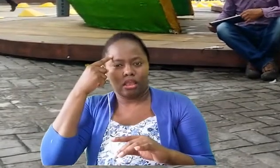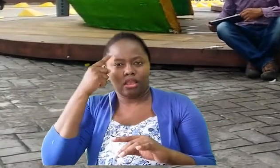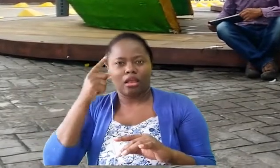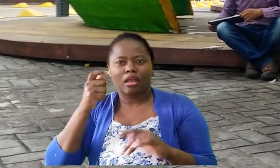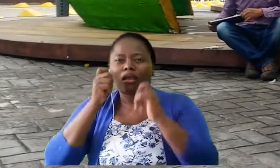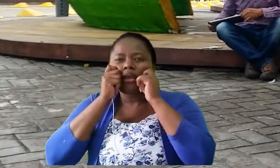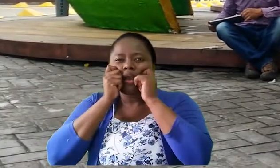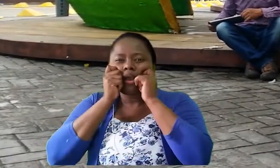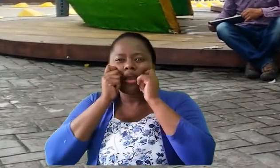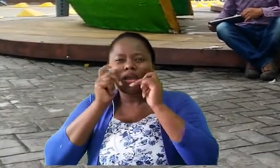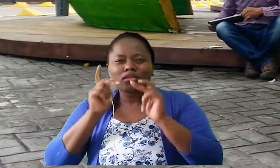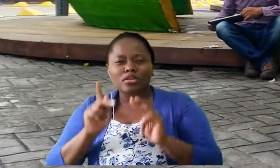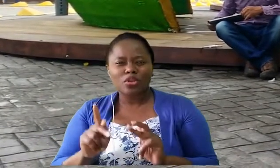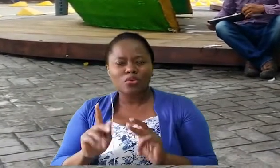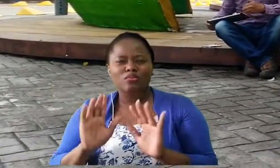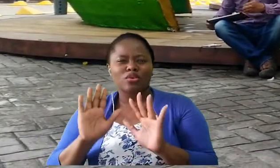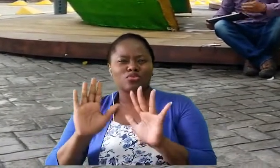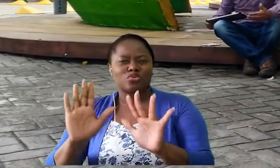que